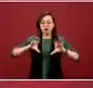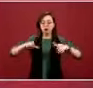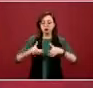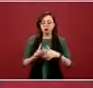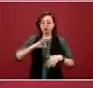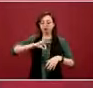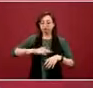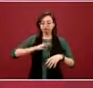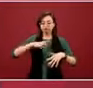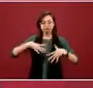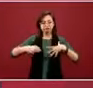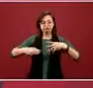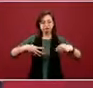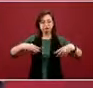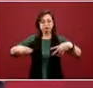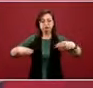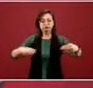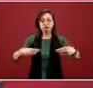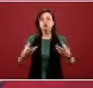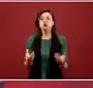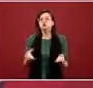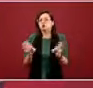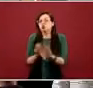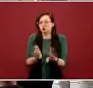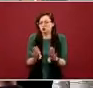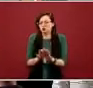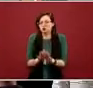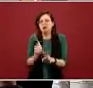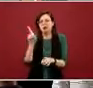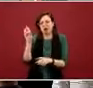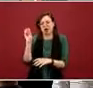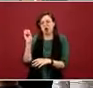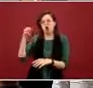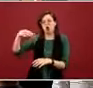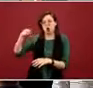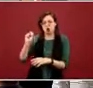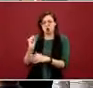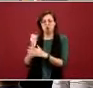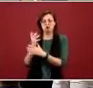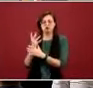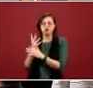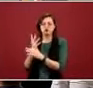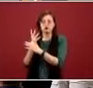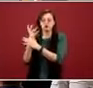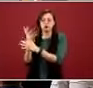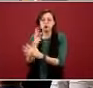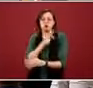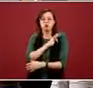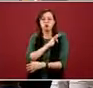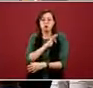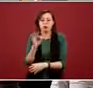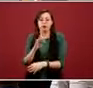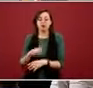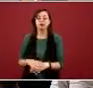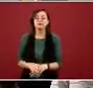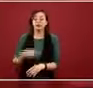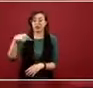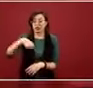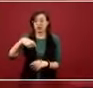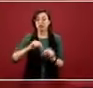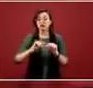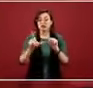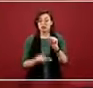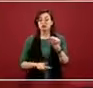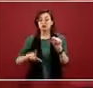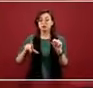en los países. Nosotros tenemos casos de transmisión en la primera generación comunitaria, como